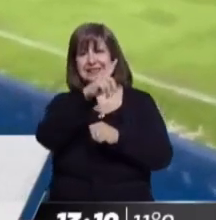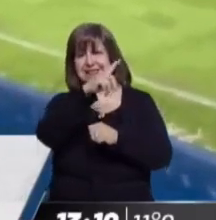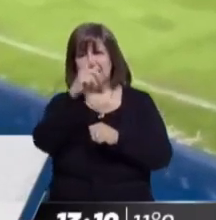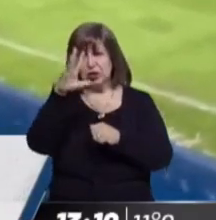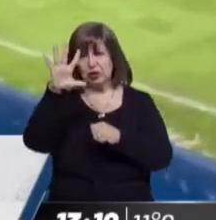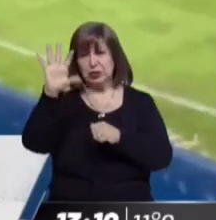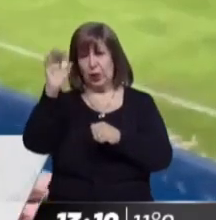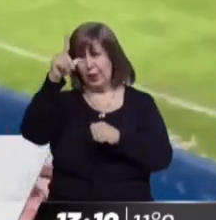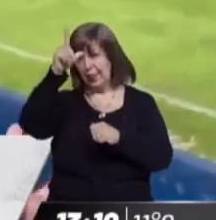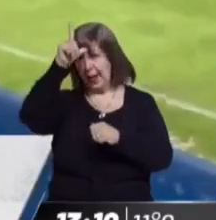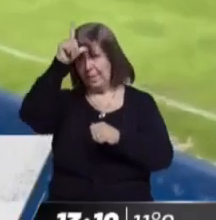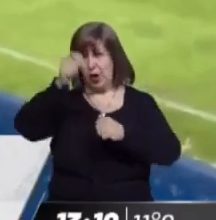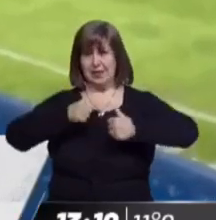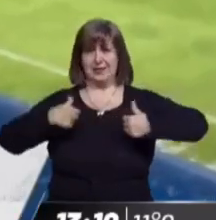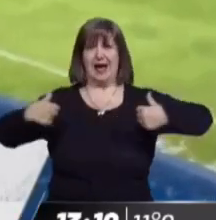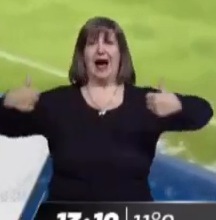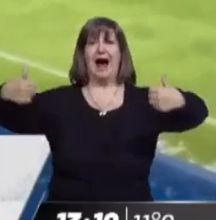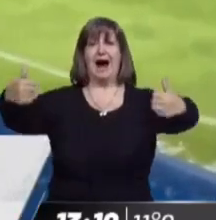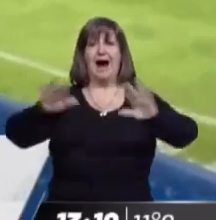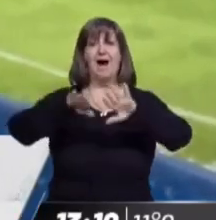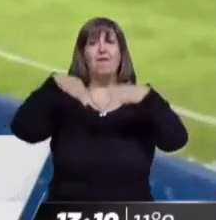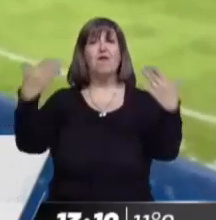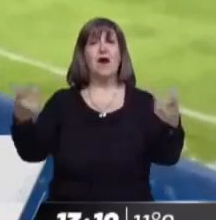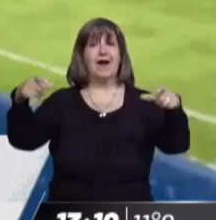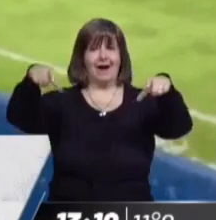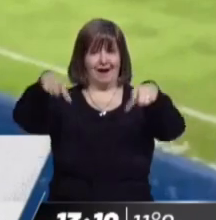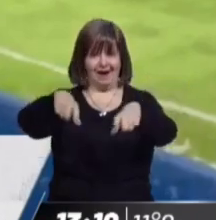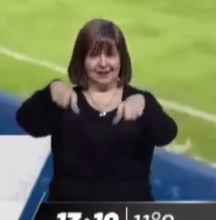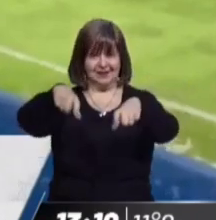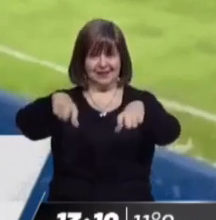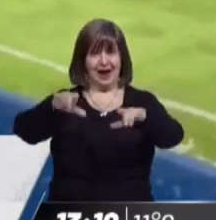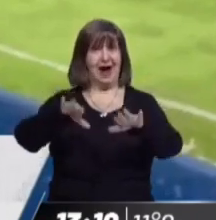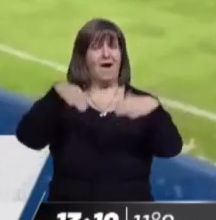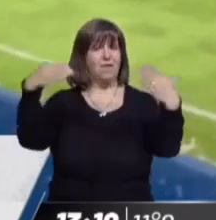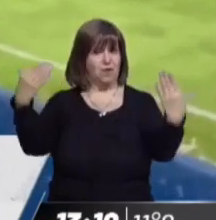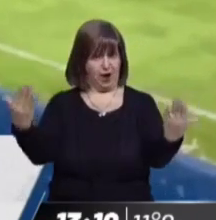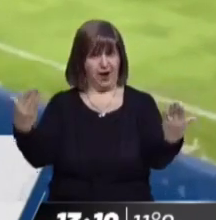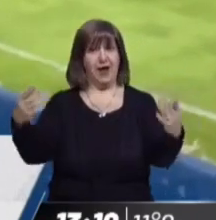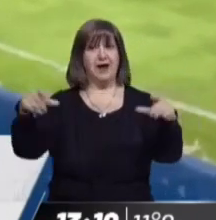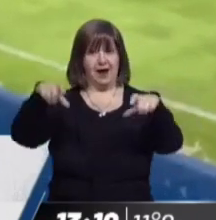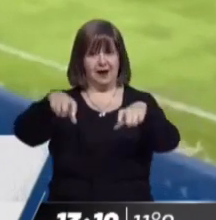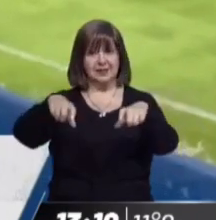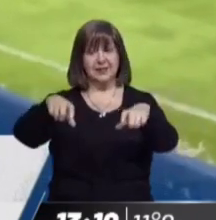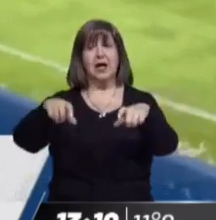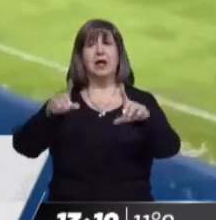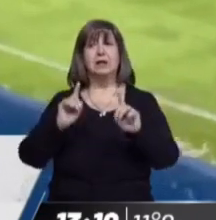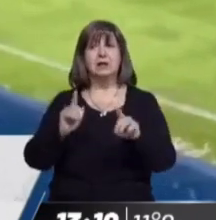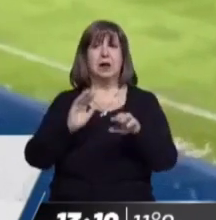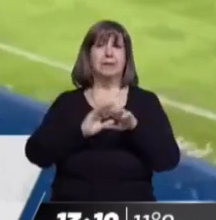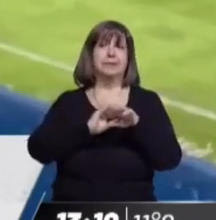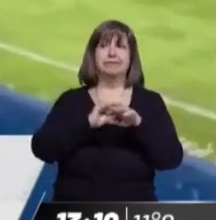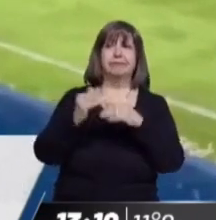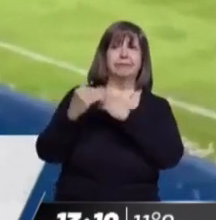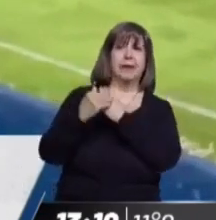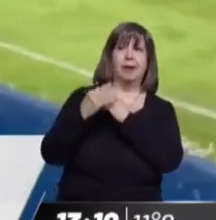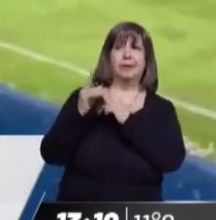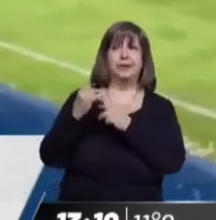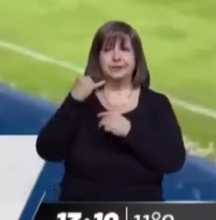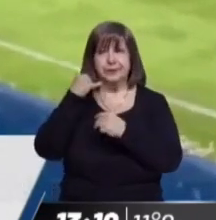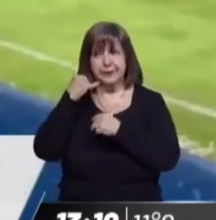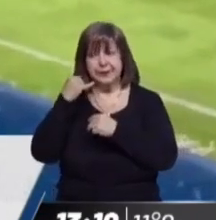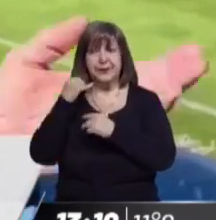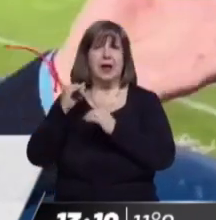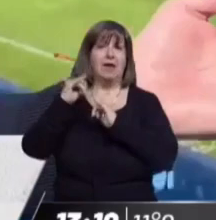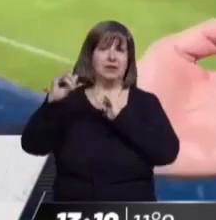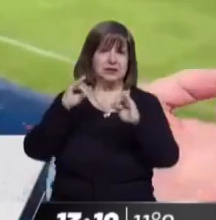efectivos que están afectados exclusivamente al operativo También tenemos apoyo por cualquier circunstancia que pueda llegar